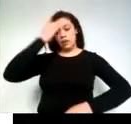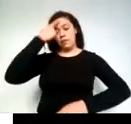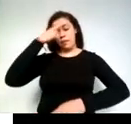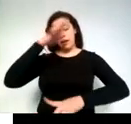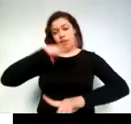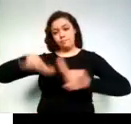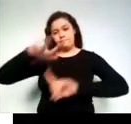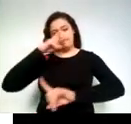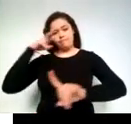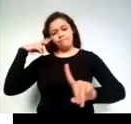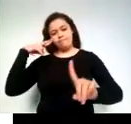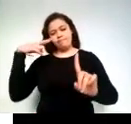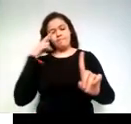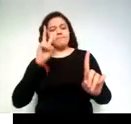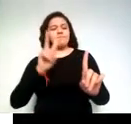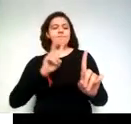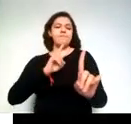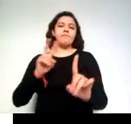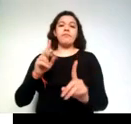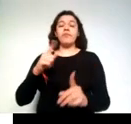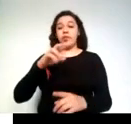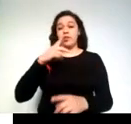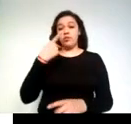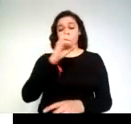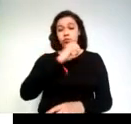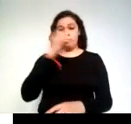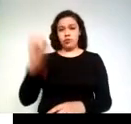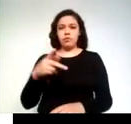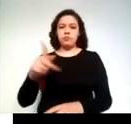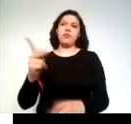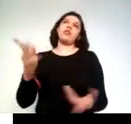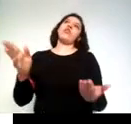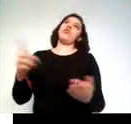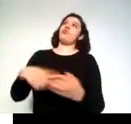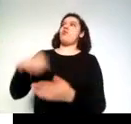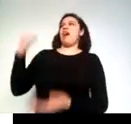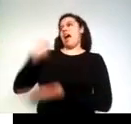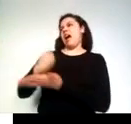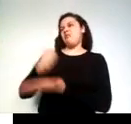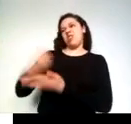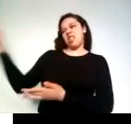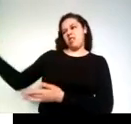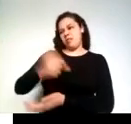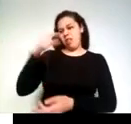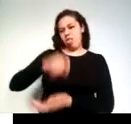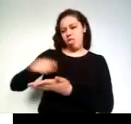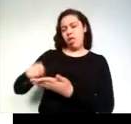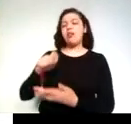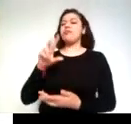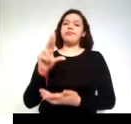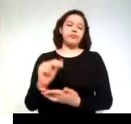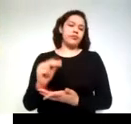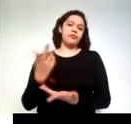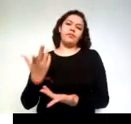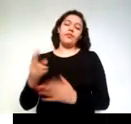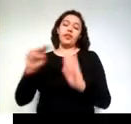sí es una obligación del colaborador responder, pero tampoco le puedes obligar, ¿no? Entonces, lo que la norma nos